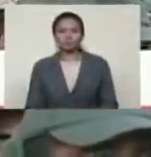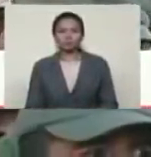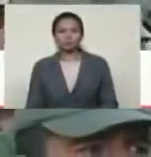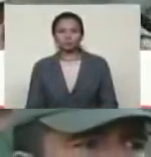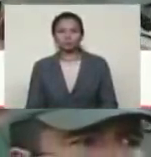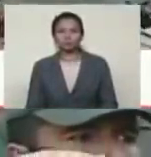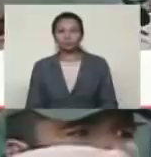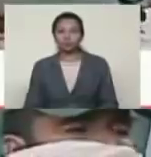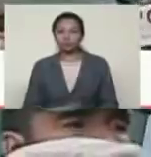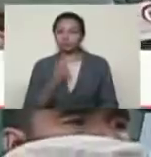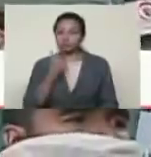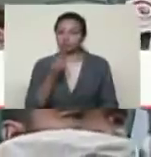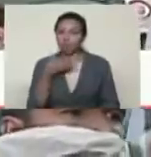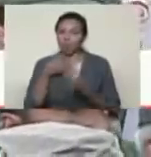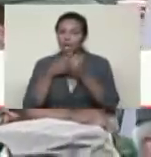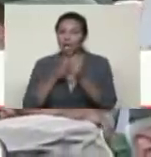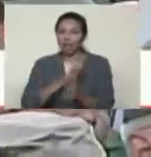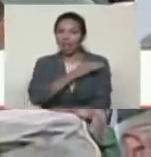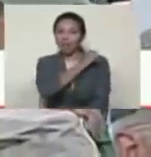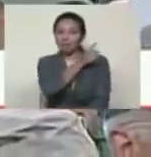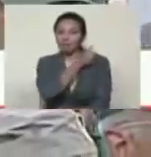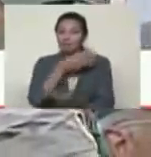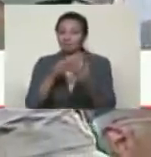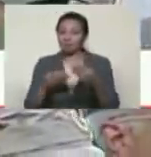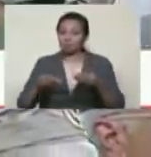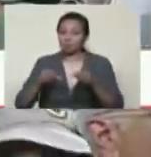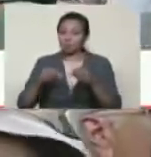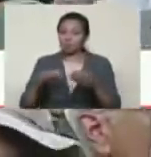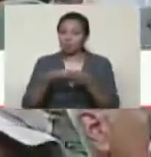Yo les digo a los comandantes de todas las unidades militares,